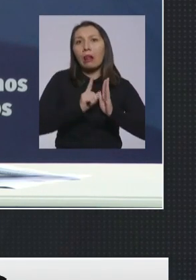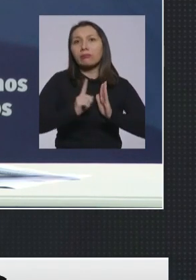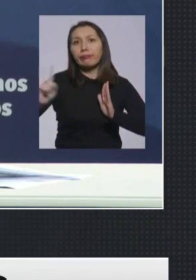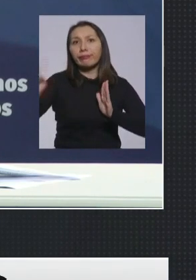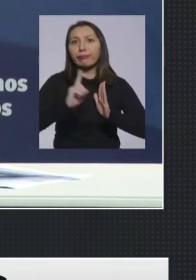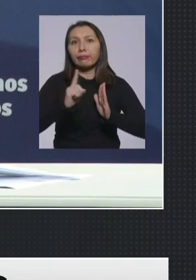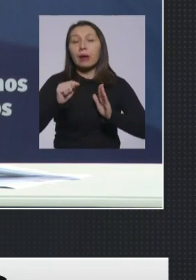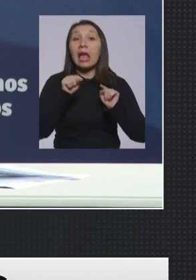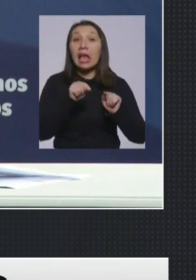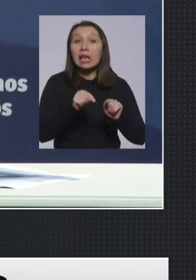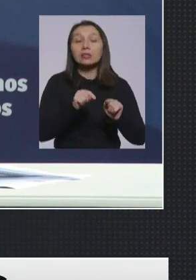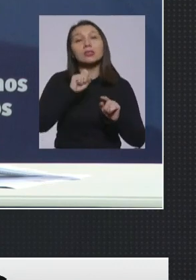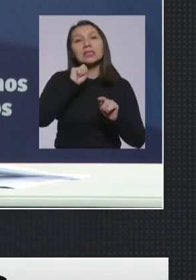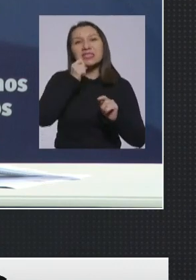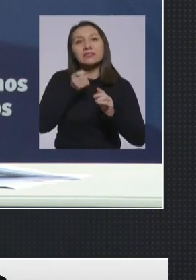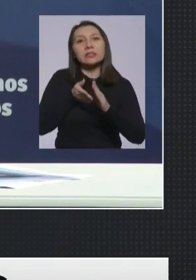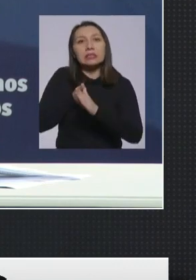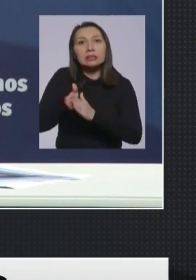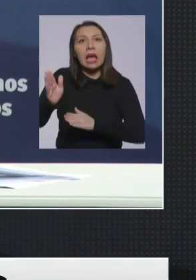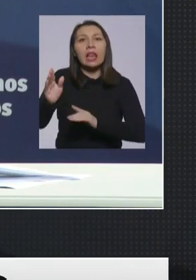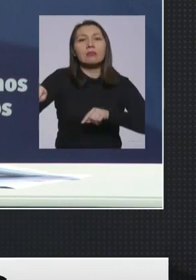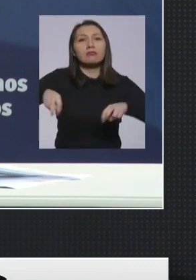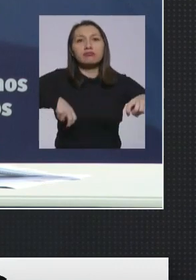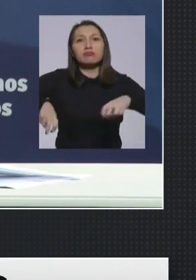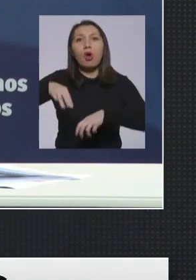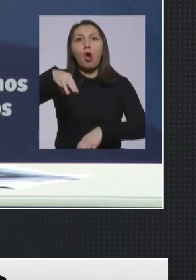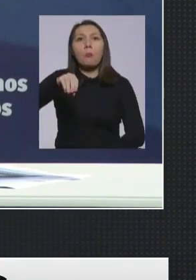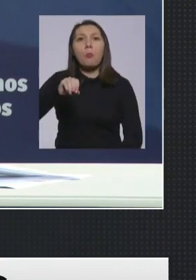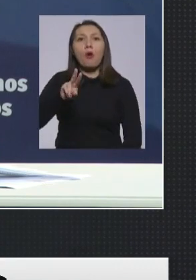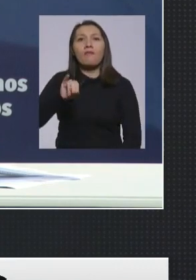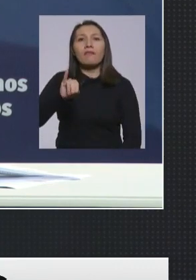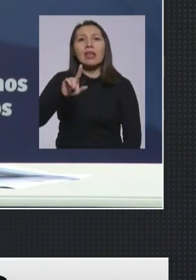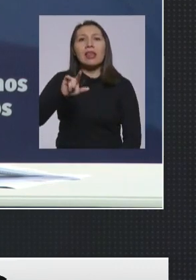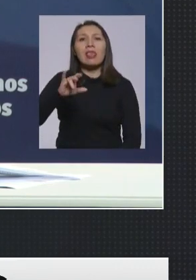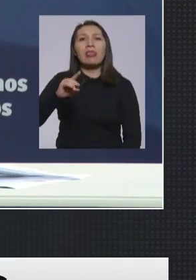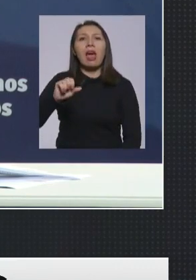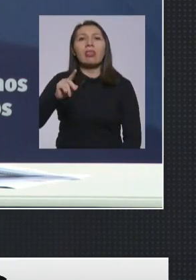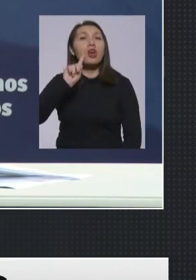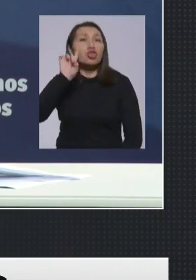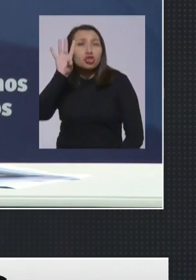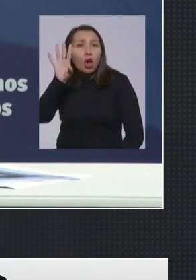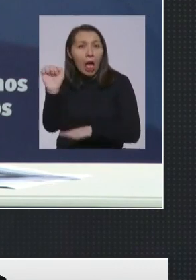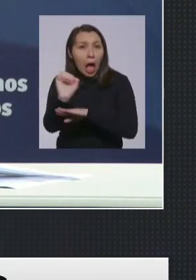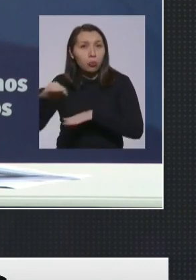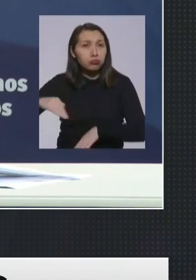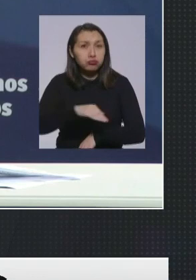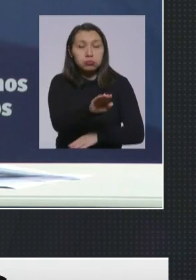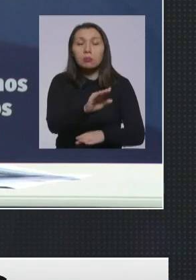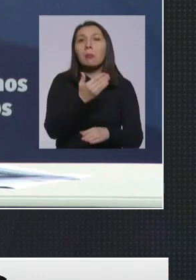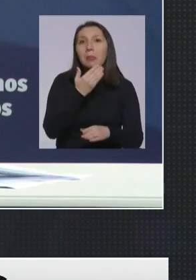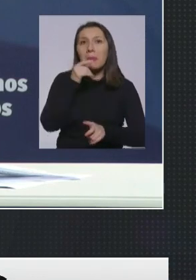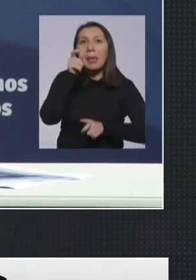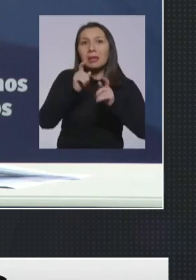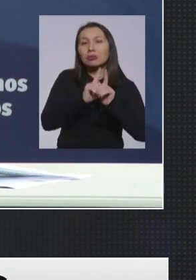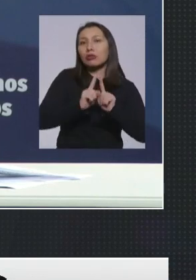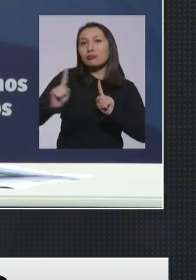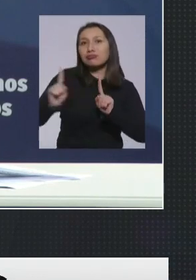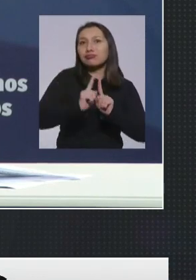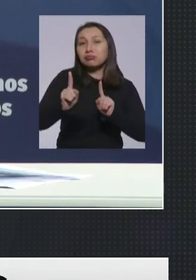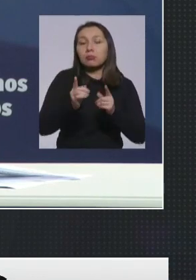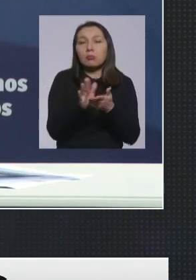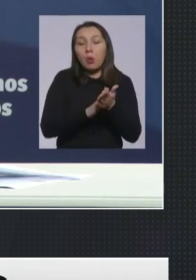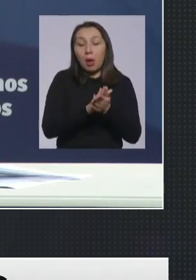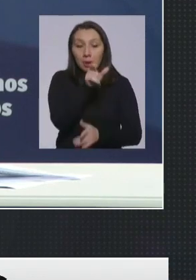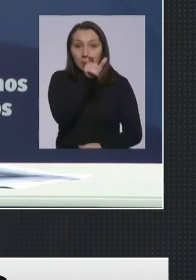eso incide en la movilidad de la cual hemos hablado que no solamente movilidad de vehículos sino que de personas y si esa persona